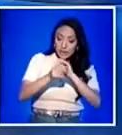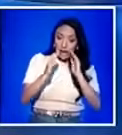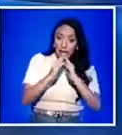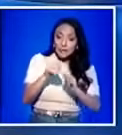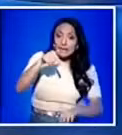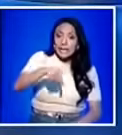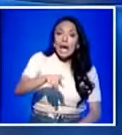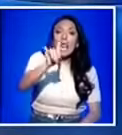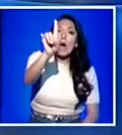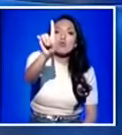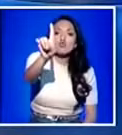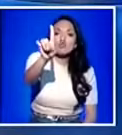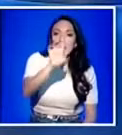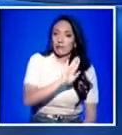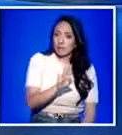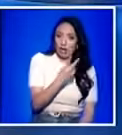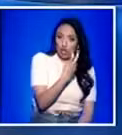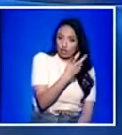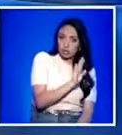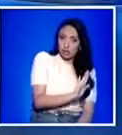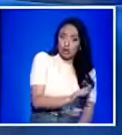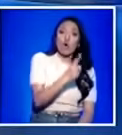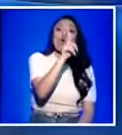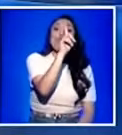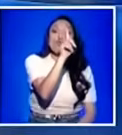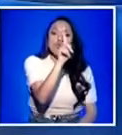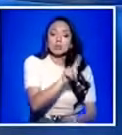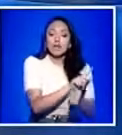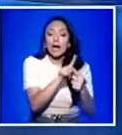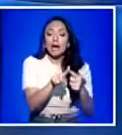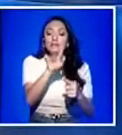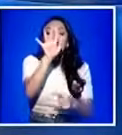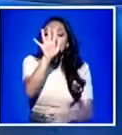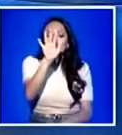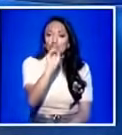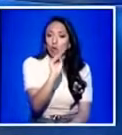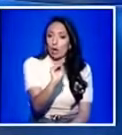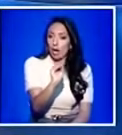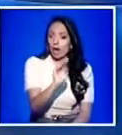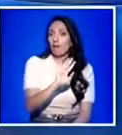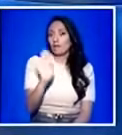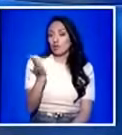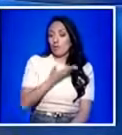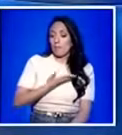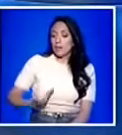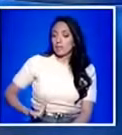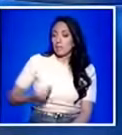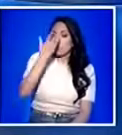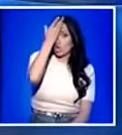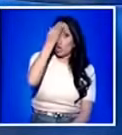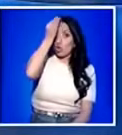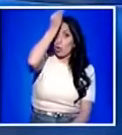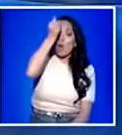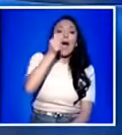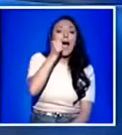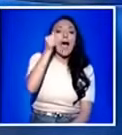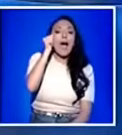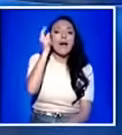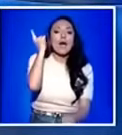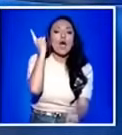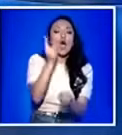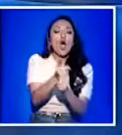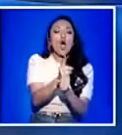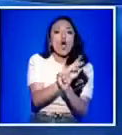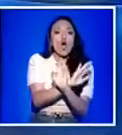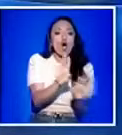a partir de la 1 de la mañana y finaliza a las 5 de la madrugada. Ayer el presidente Daniel Noboa, mediante un decreto ejecutivo, cambió